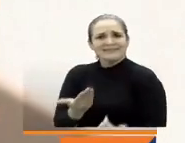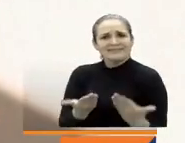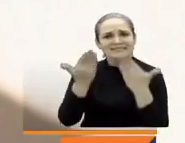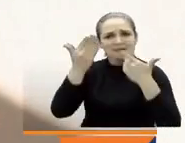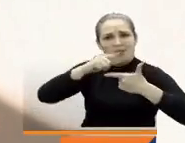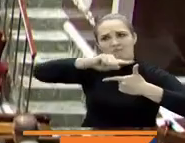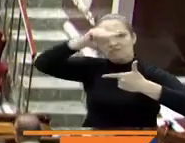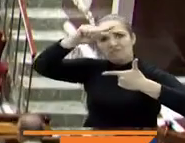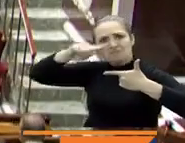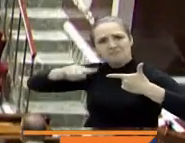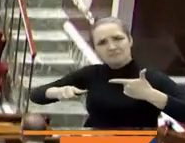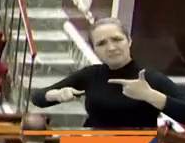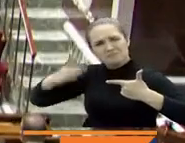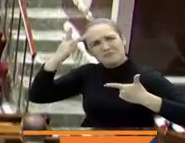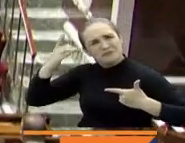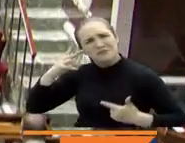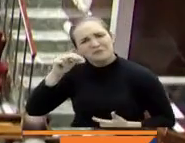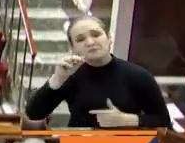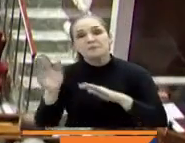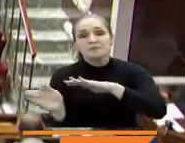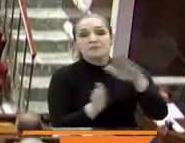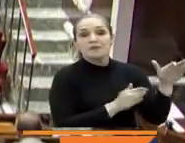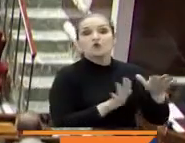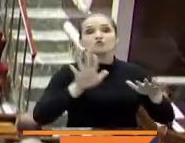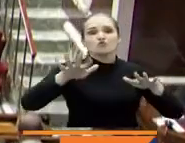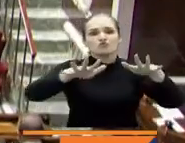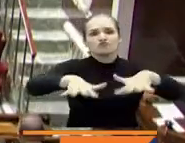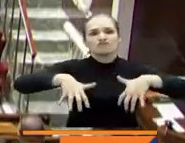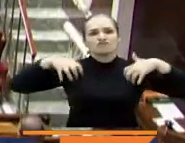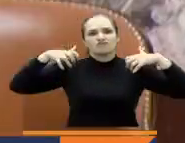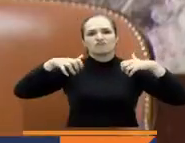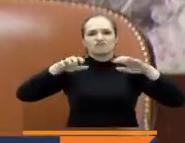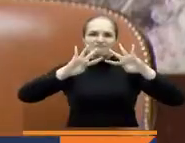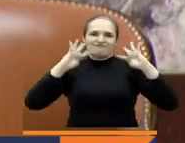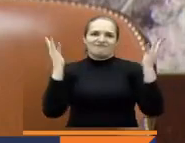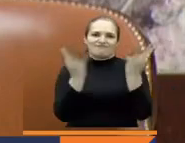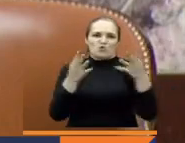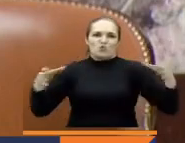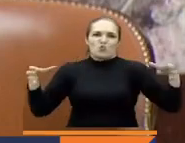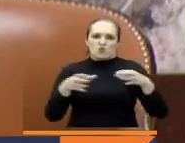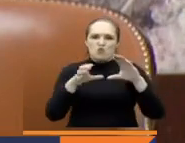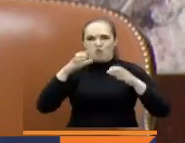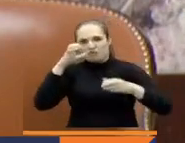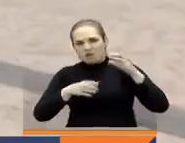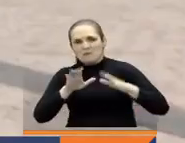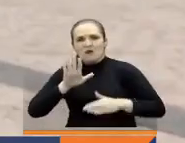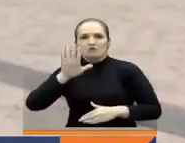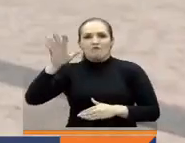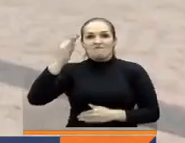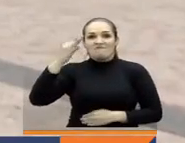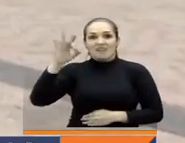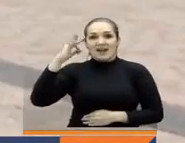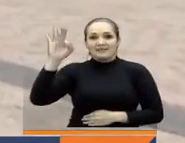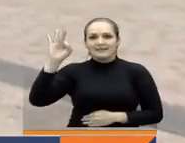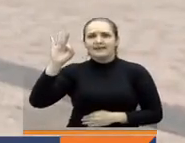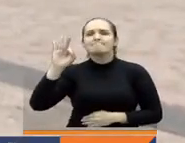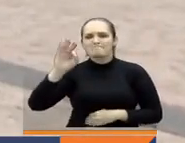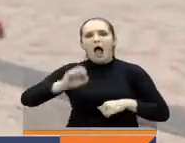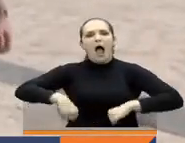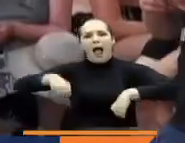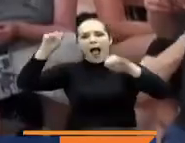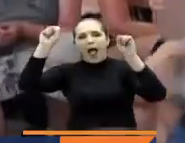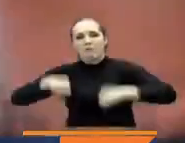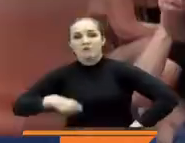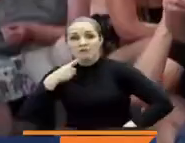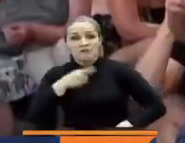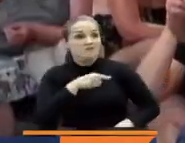los contagios. El legislativo francés, por su parte, afianzó el pasaporte de vacunación como llave maestra de acceso a la vida social.